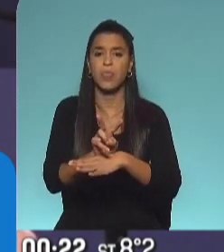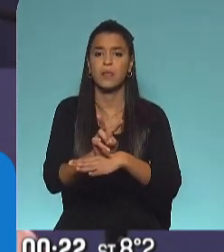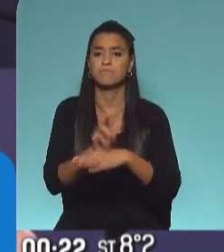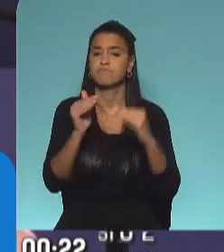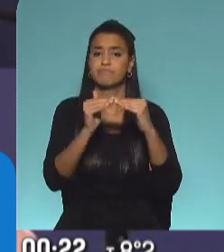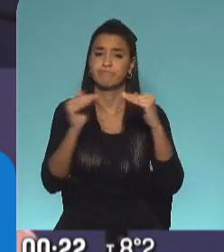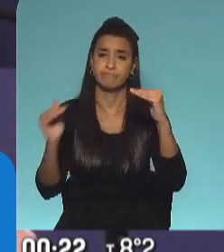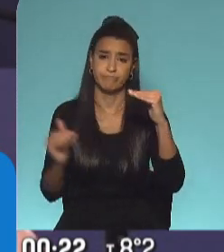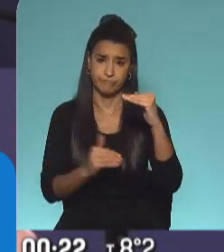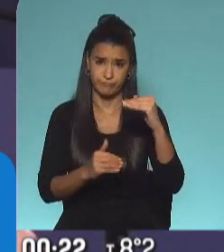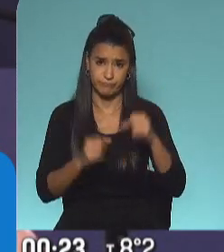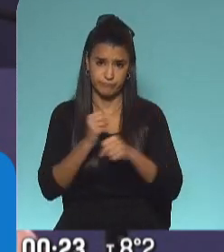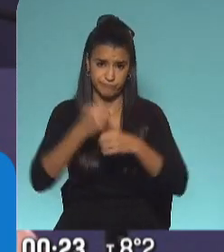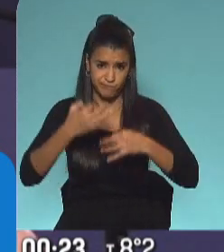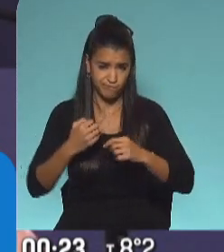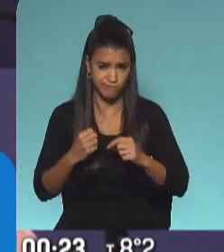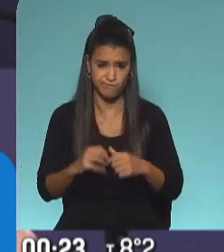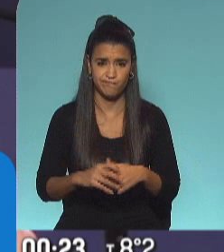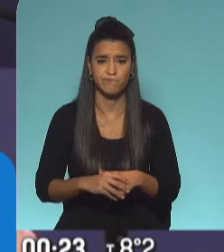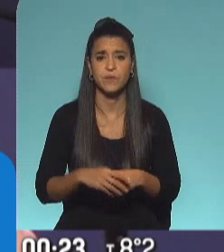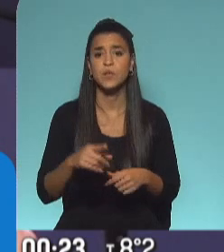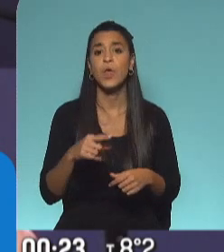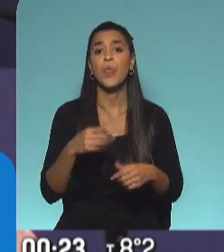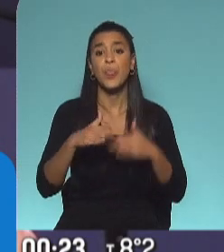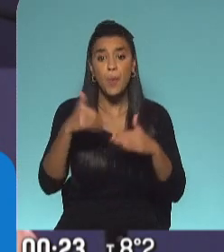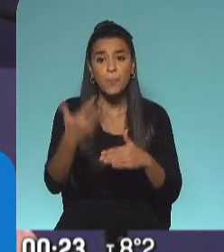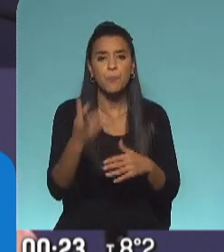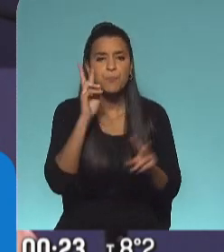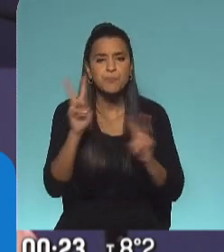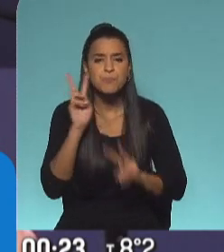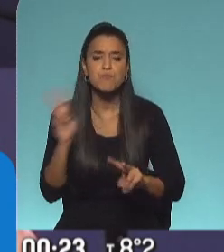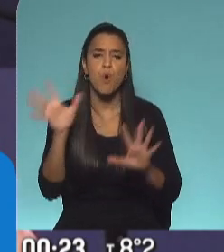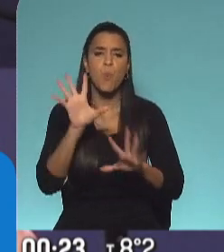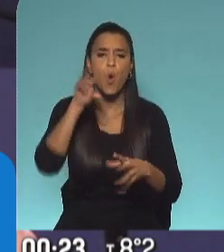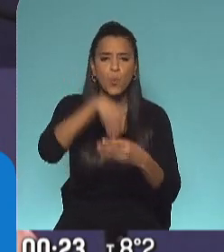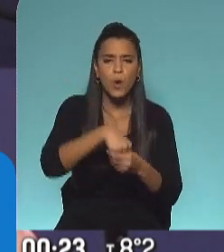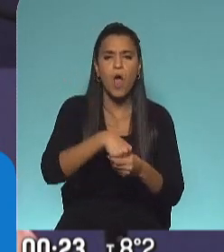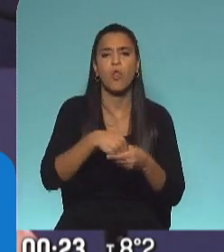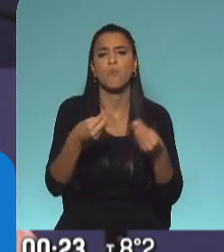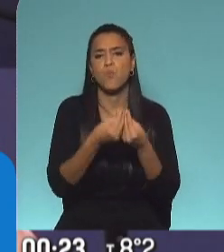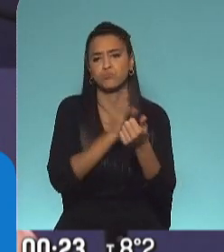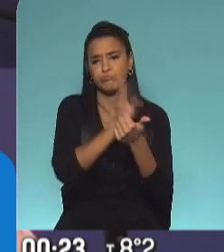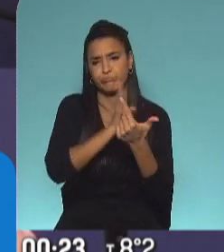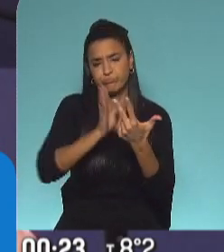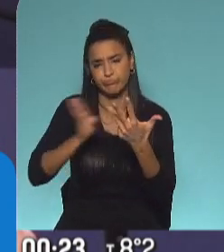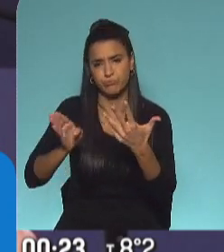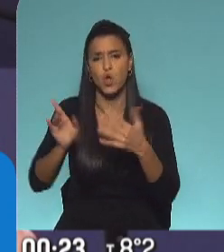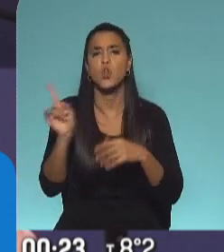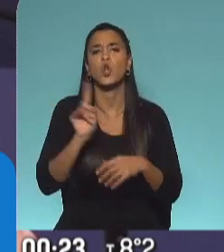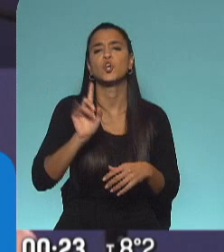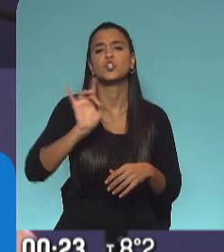jer smo tek kasnije videli da je bilo upliva svakovrsnog, ne samo kriminalnog, već